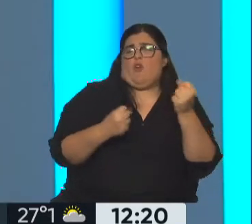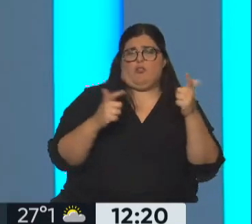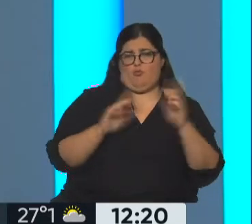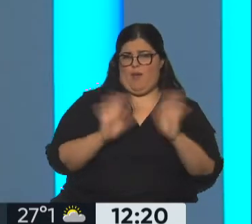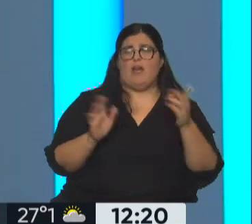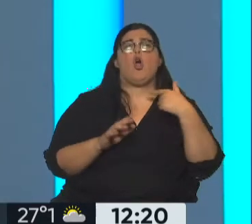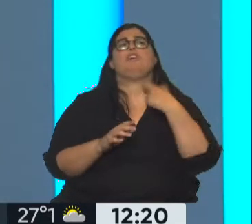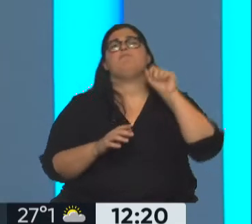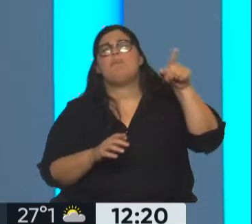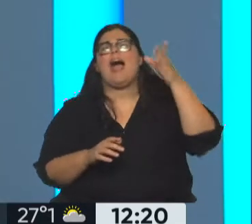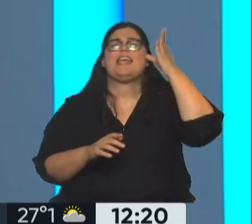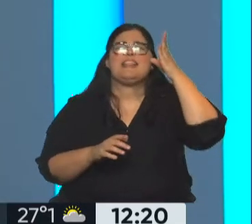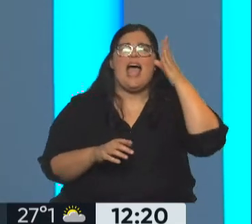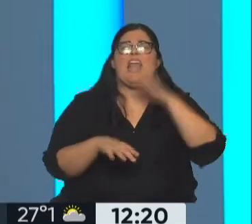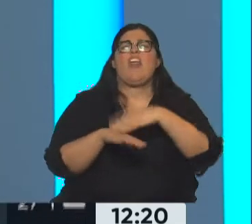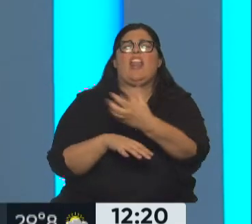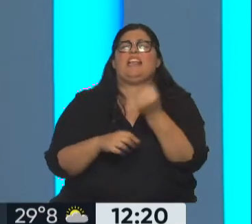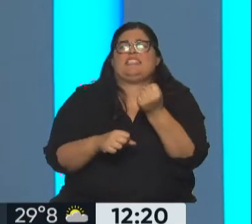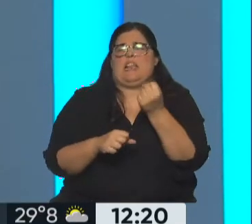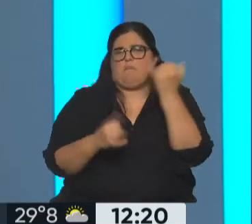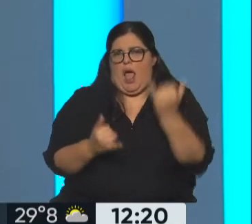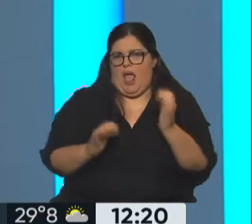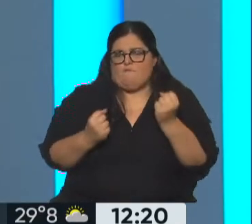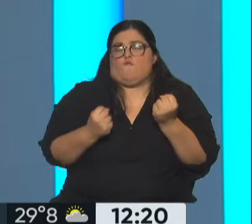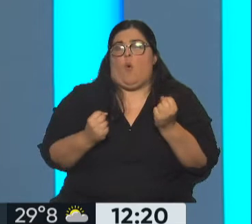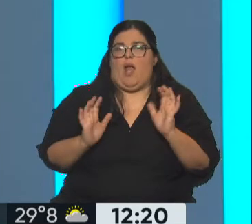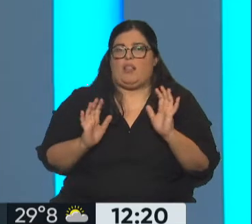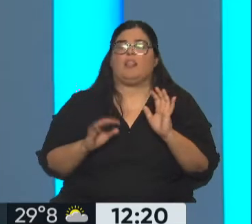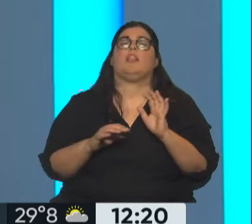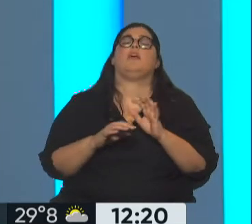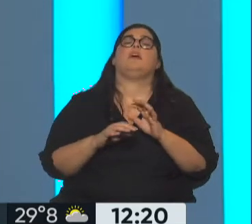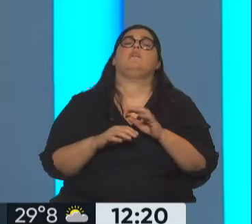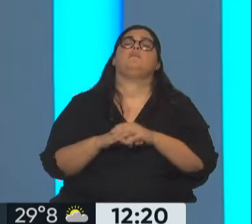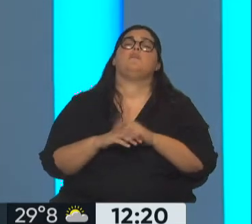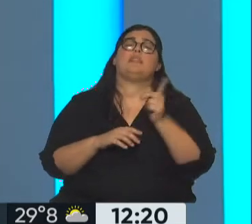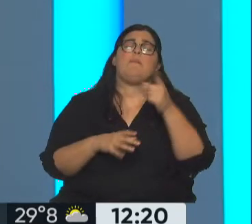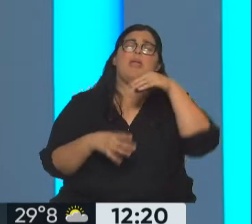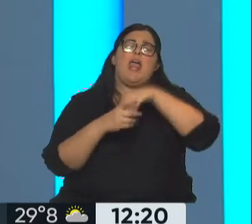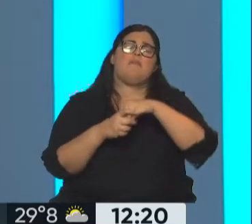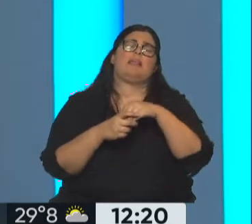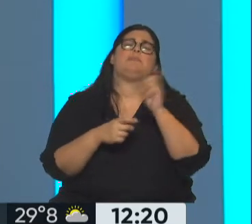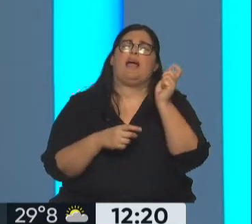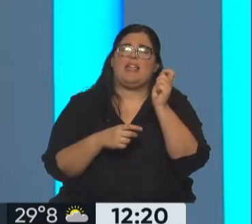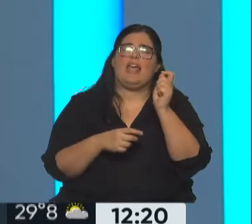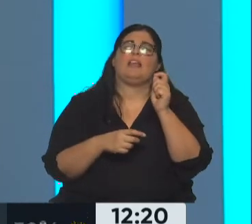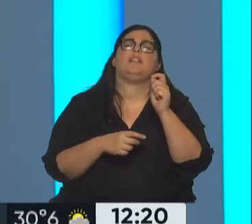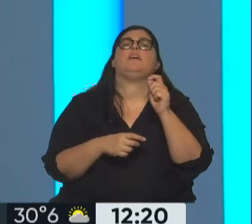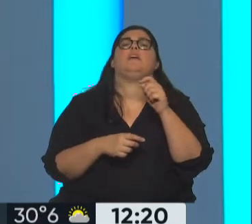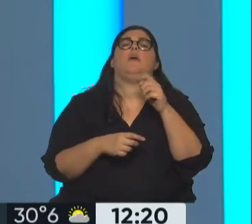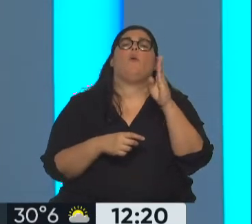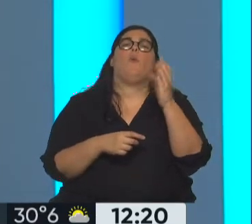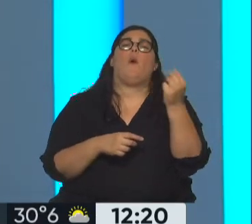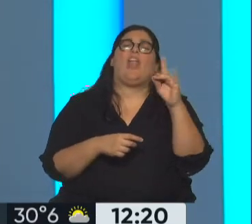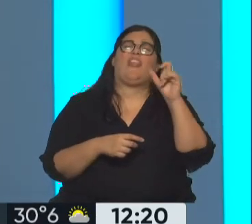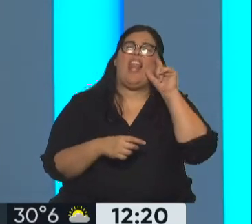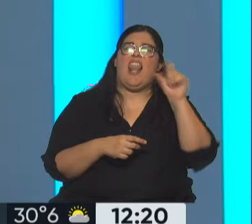España y en otros países europeos. Está también Jordan Bardella presente en este encuentro. Jordan Bardella, mucha atención al liderazgo de Bardella.